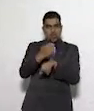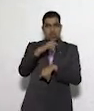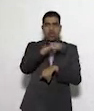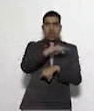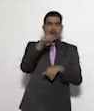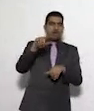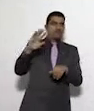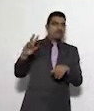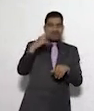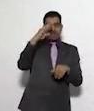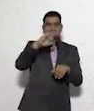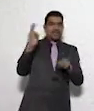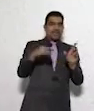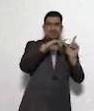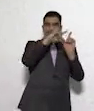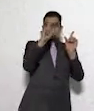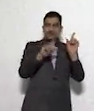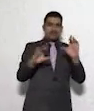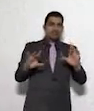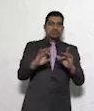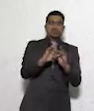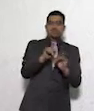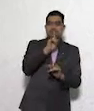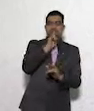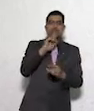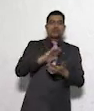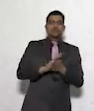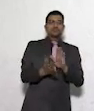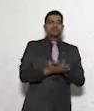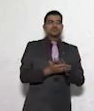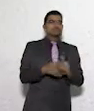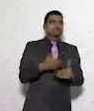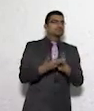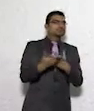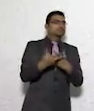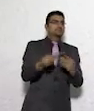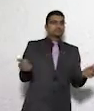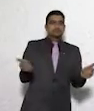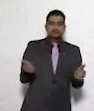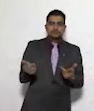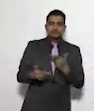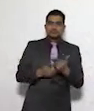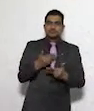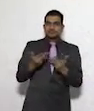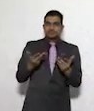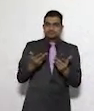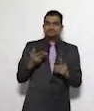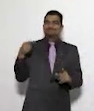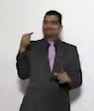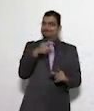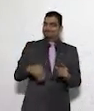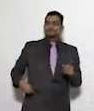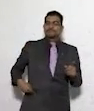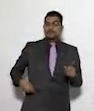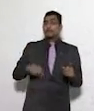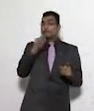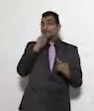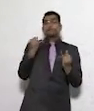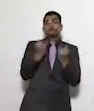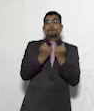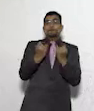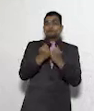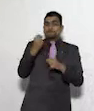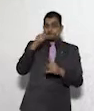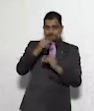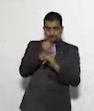federal, estuvieron de alguna forma involucrados en esas desapariciones. Por si fuera poco, el